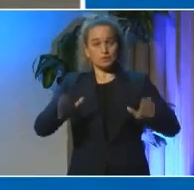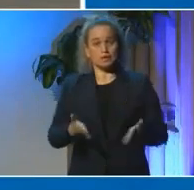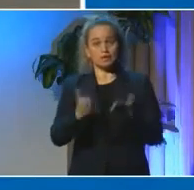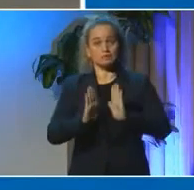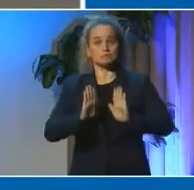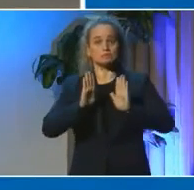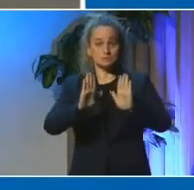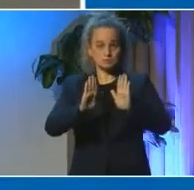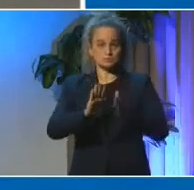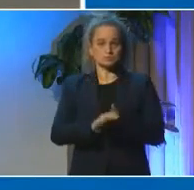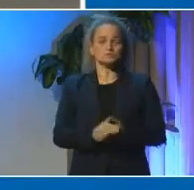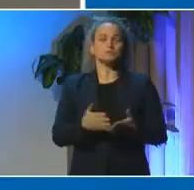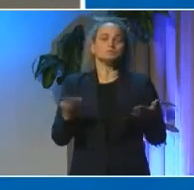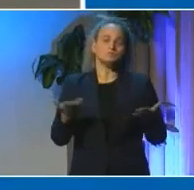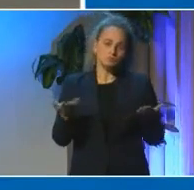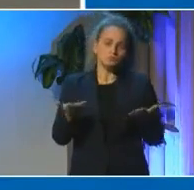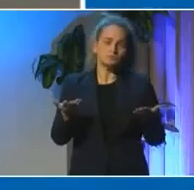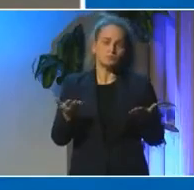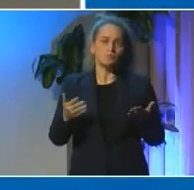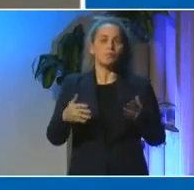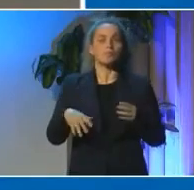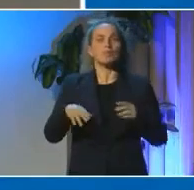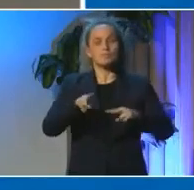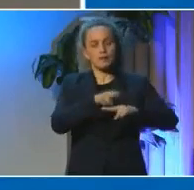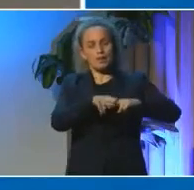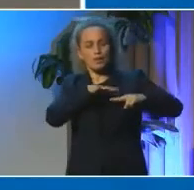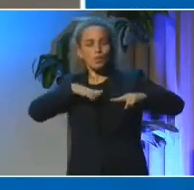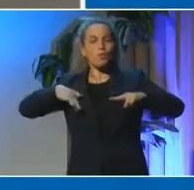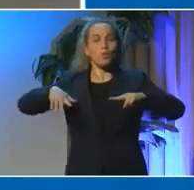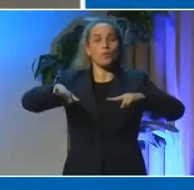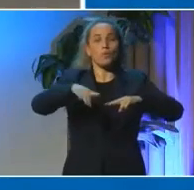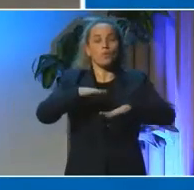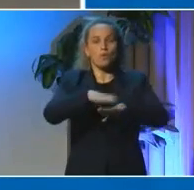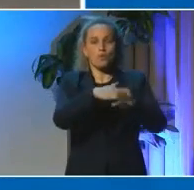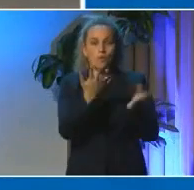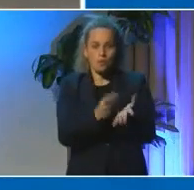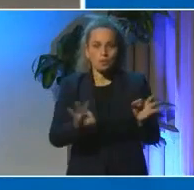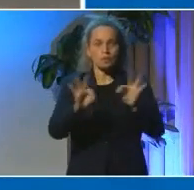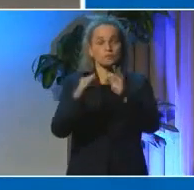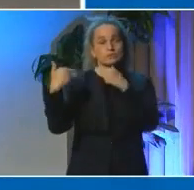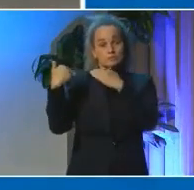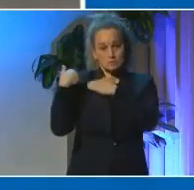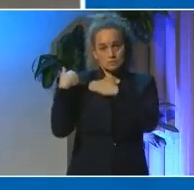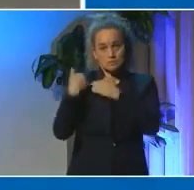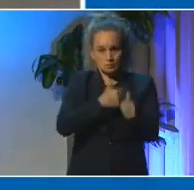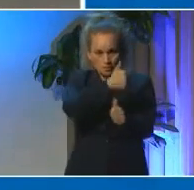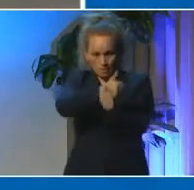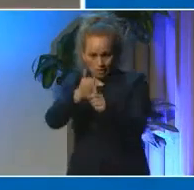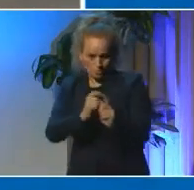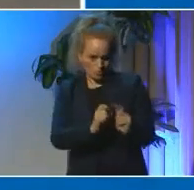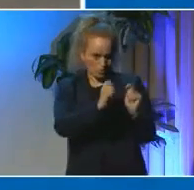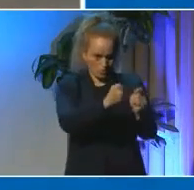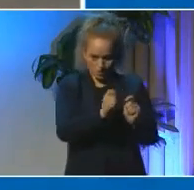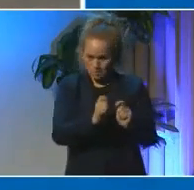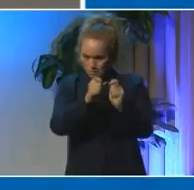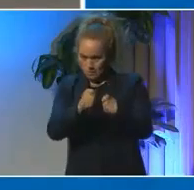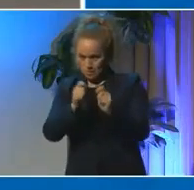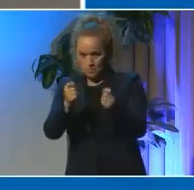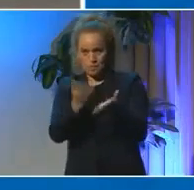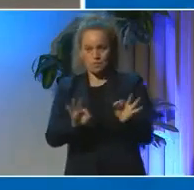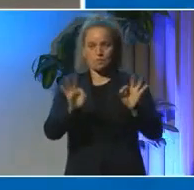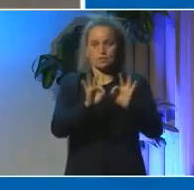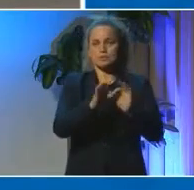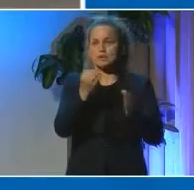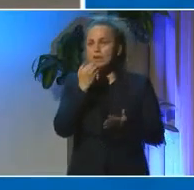eh de y del medio ambiente y creo que es importante hacernos cargo cada uno desde el rol que cumplimos en la sociedad como